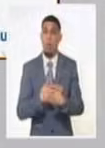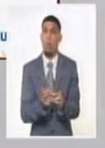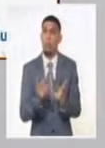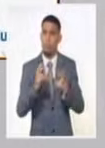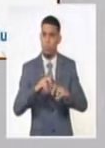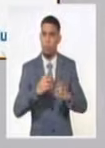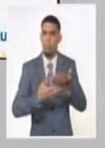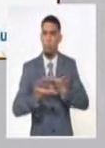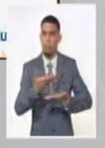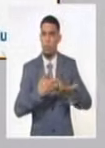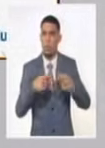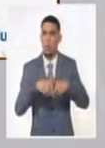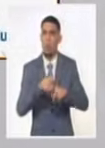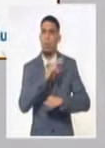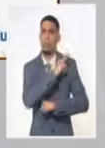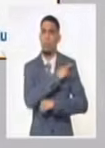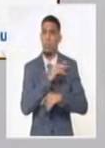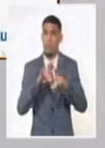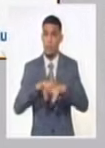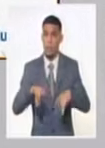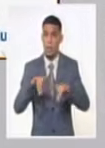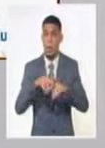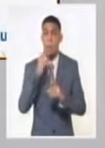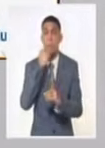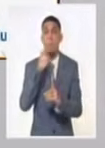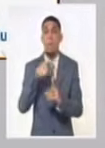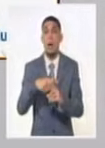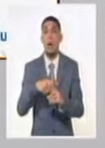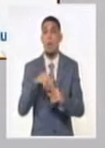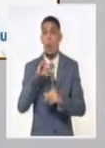los rectores, con los organismos formadores y con la dirección del país también,